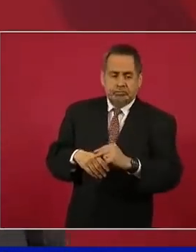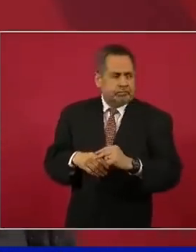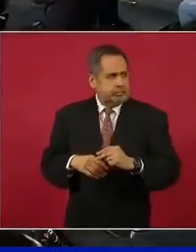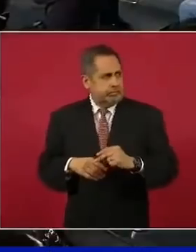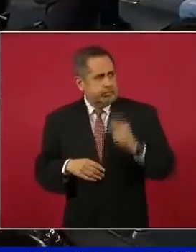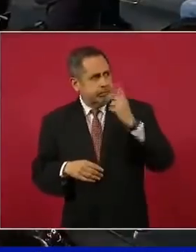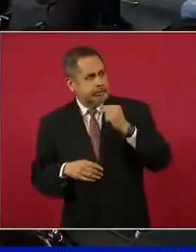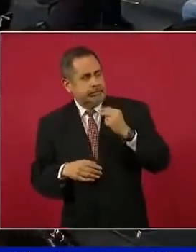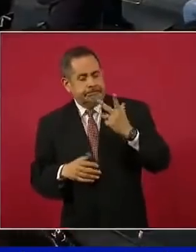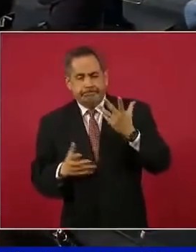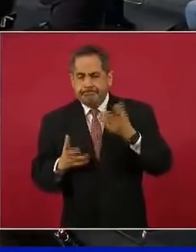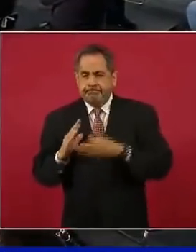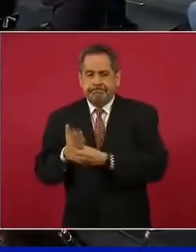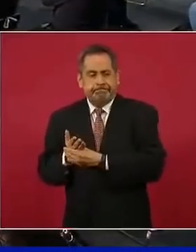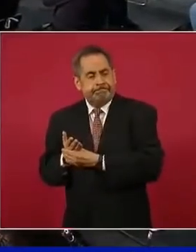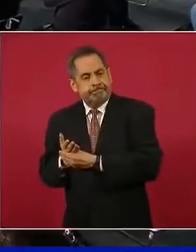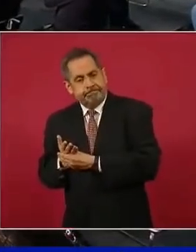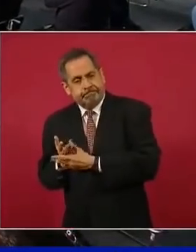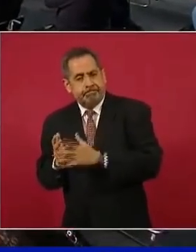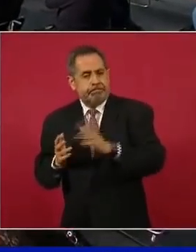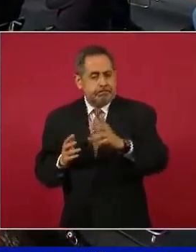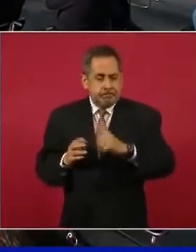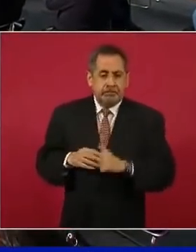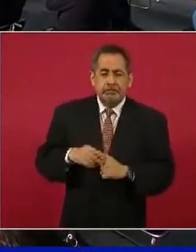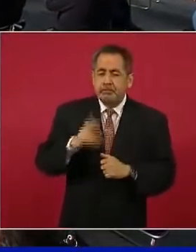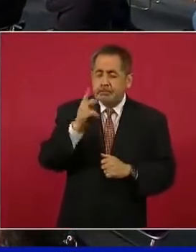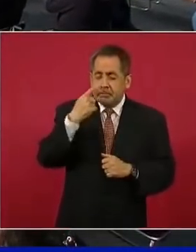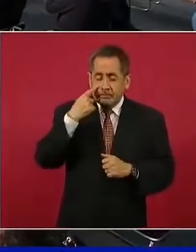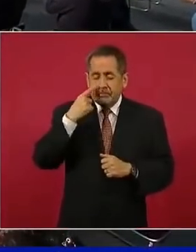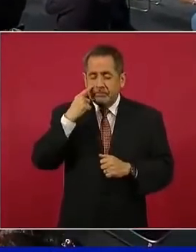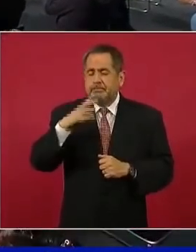Pero, ¿cuánto entregan